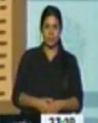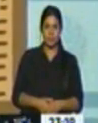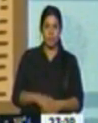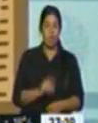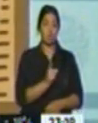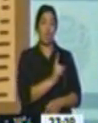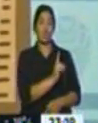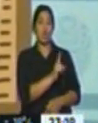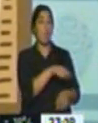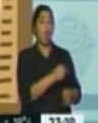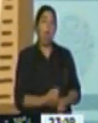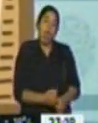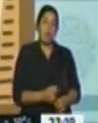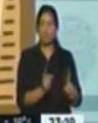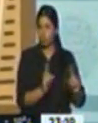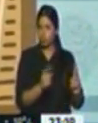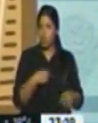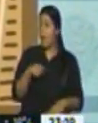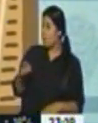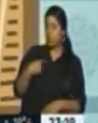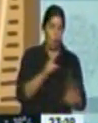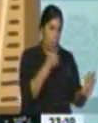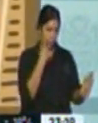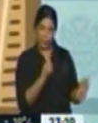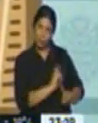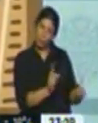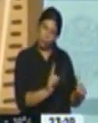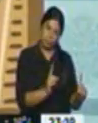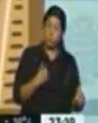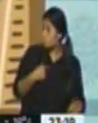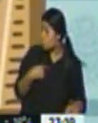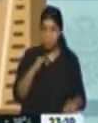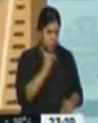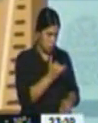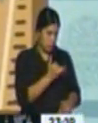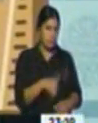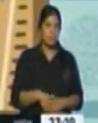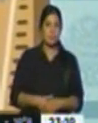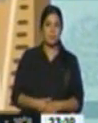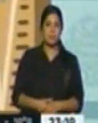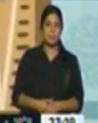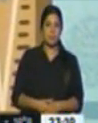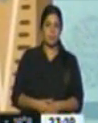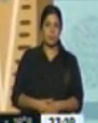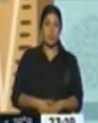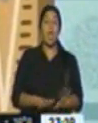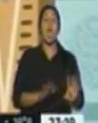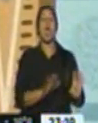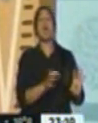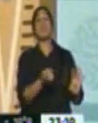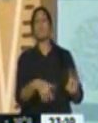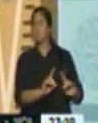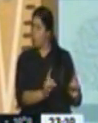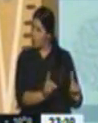se me importa? No. ¿A vos? No te hagas el vivito, ¿eh? ¿Quién? ¿Vos? ¿Yo? Sí. Sí. No empecés.